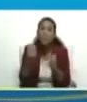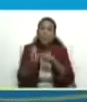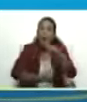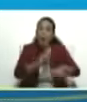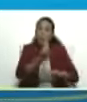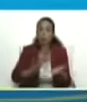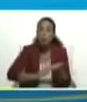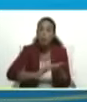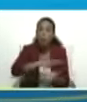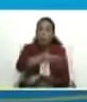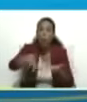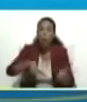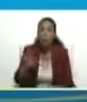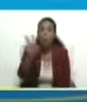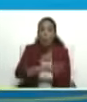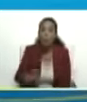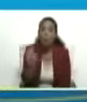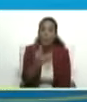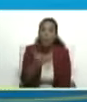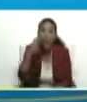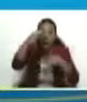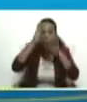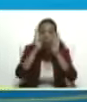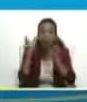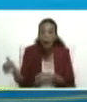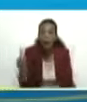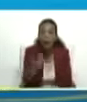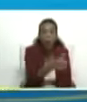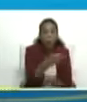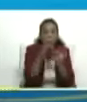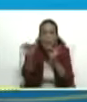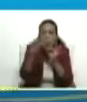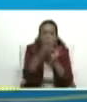por resolver, por solucionar, por atender.